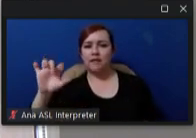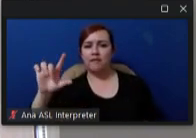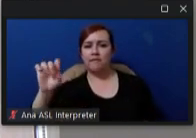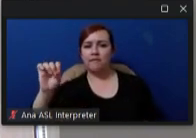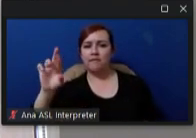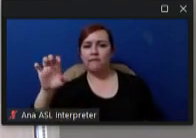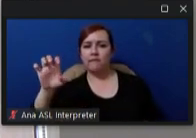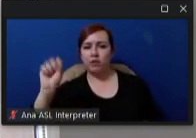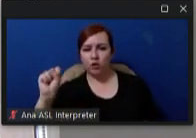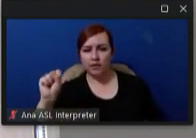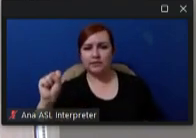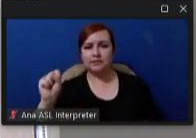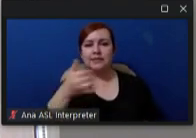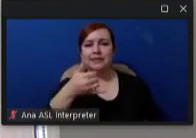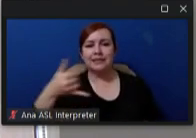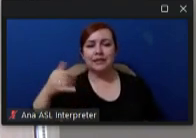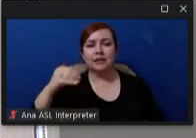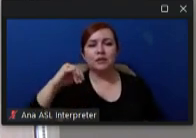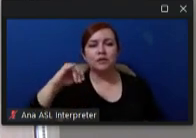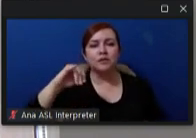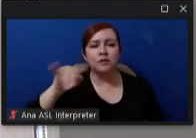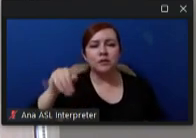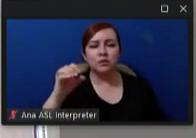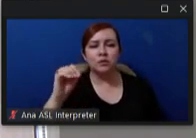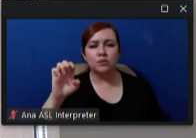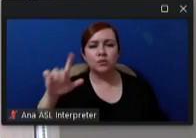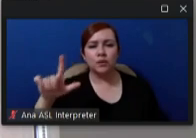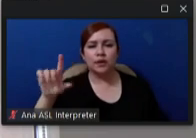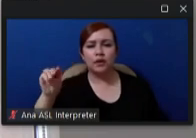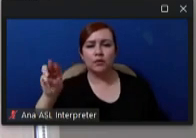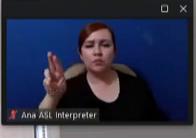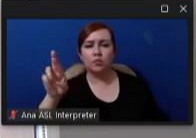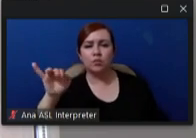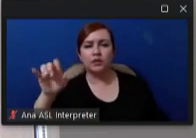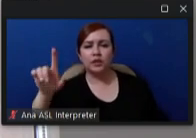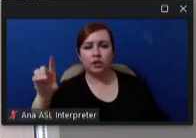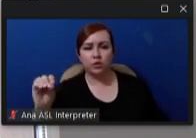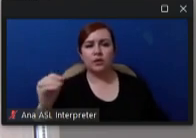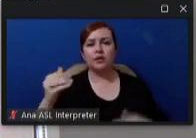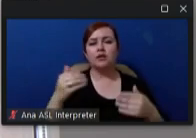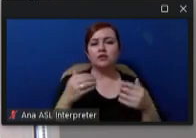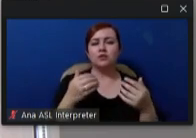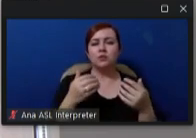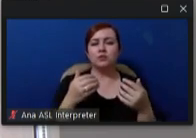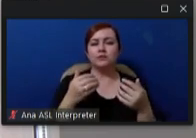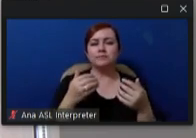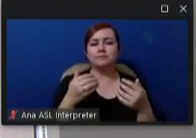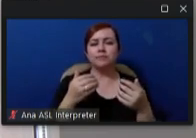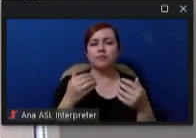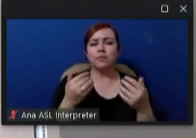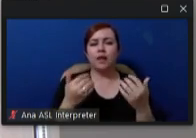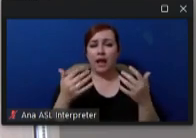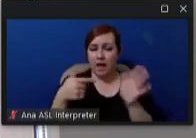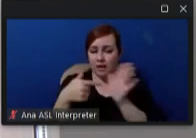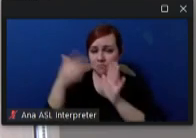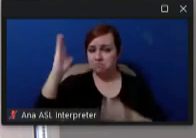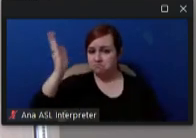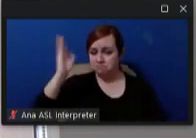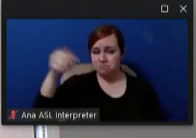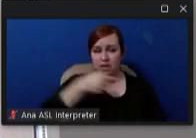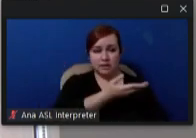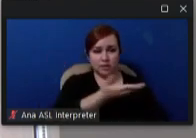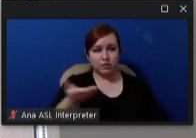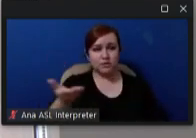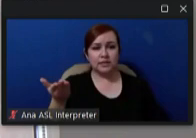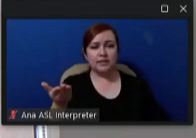la audiencia sobre el acceso de los derechos sexuales y reproductivos ante la Comisión Interamericana de Derechos Humanos en su